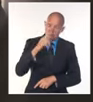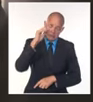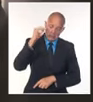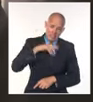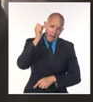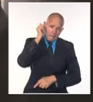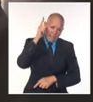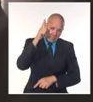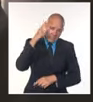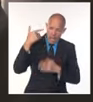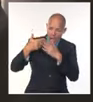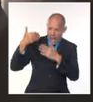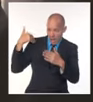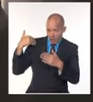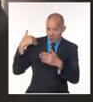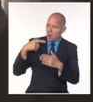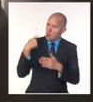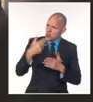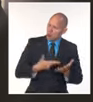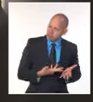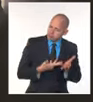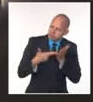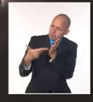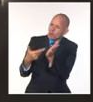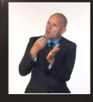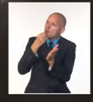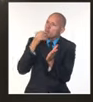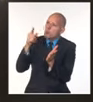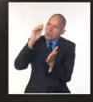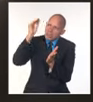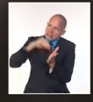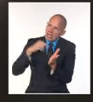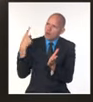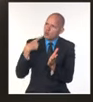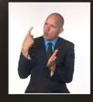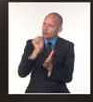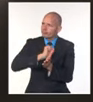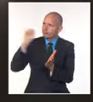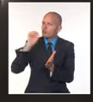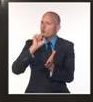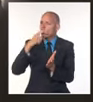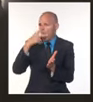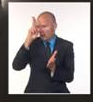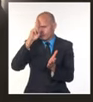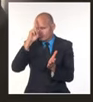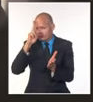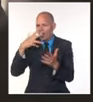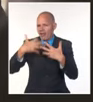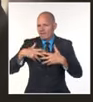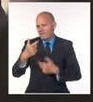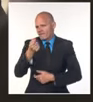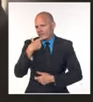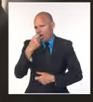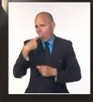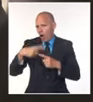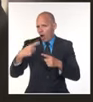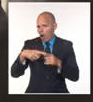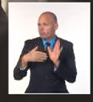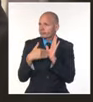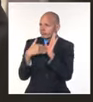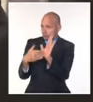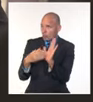logros que hemos obtenido en la esfera de la industria médica, farmacéutica y biofarmacéutica para una futura